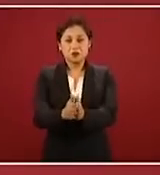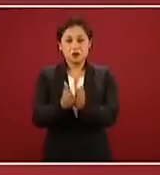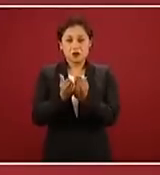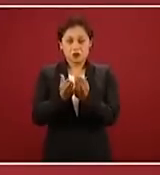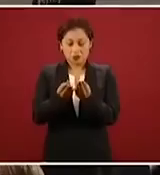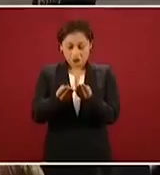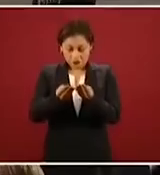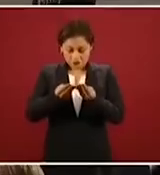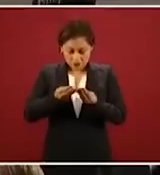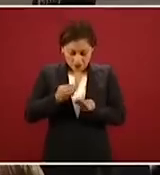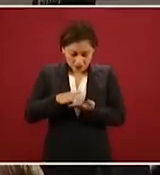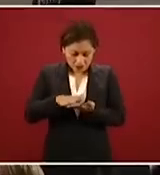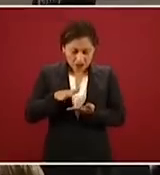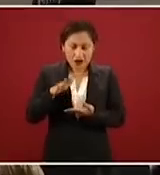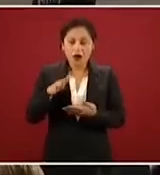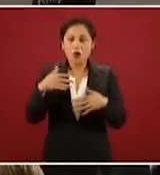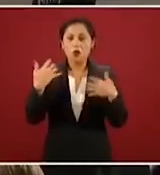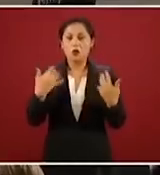se da